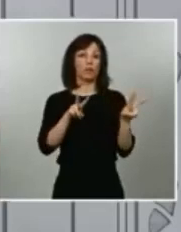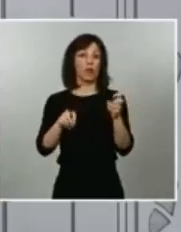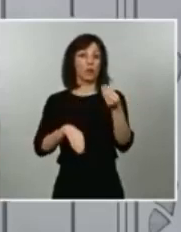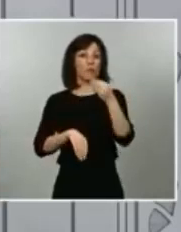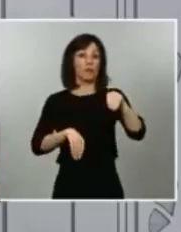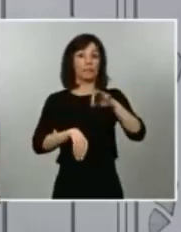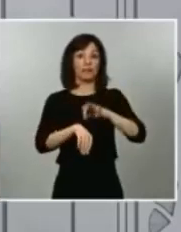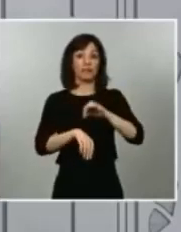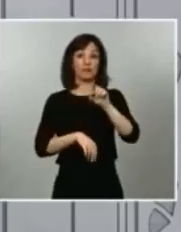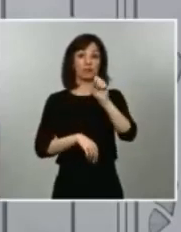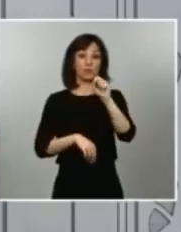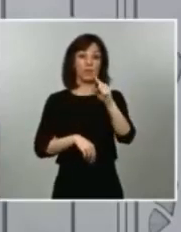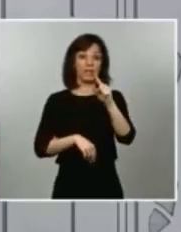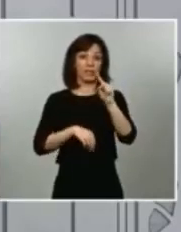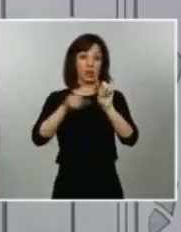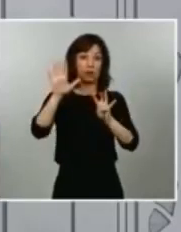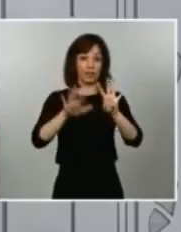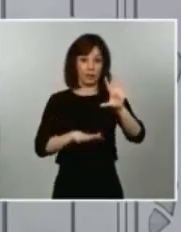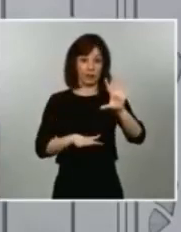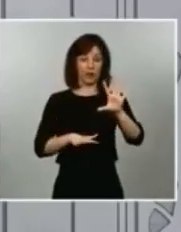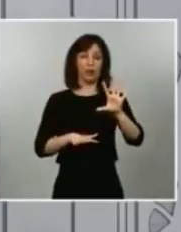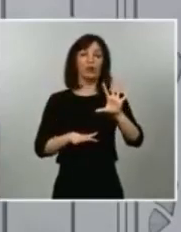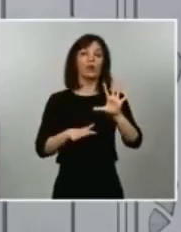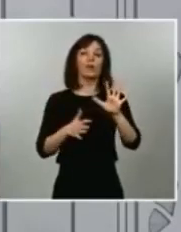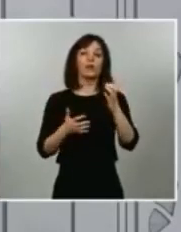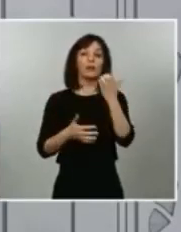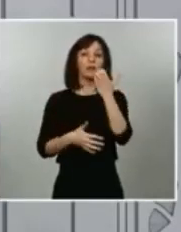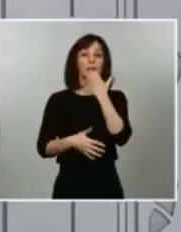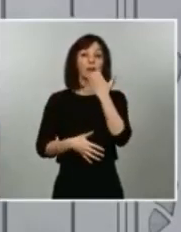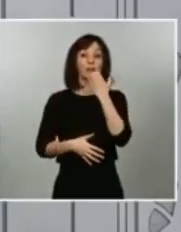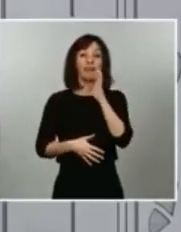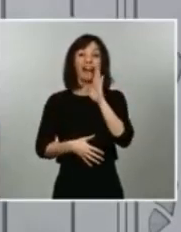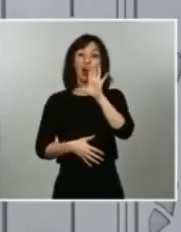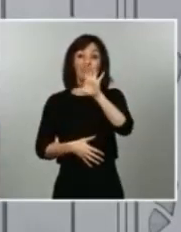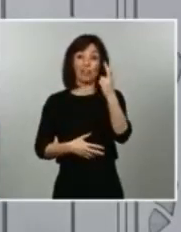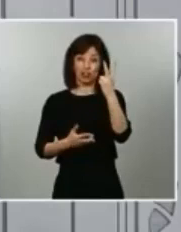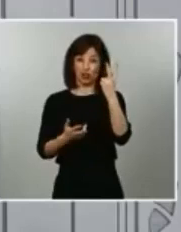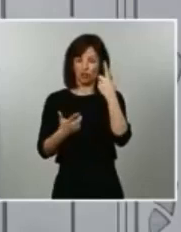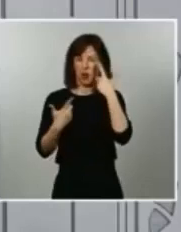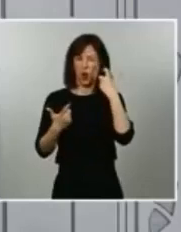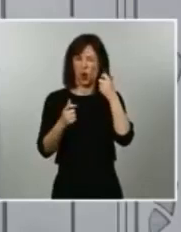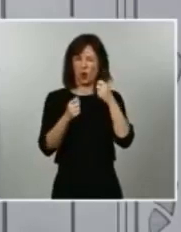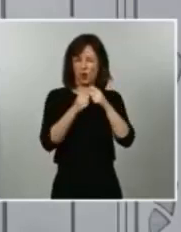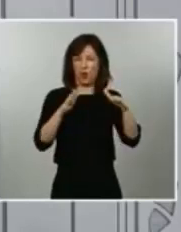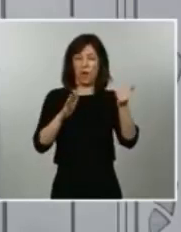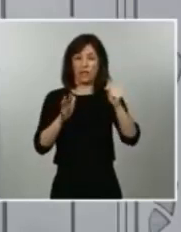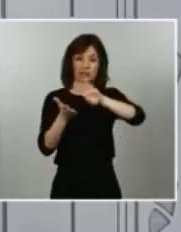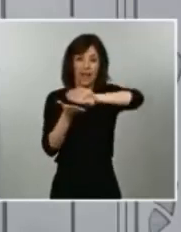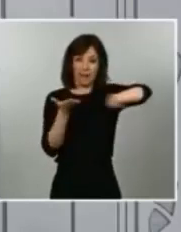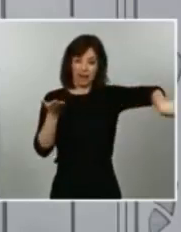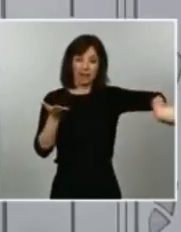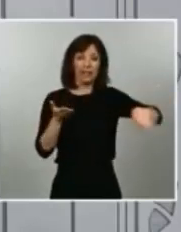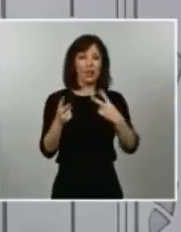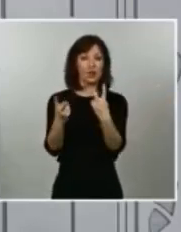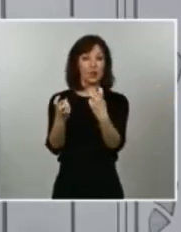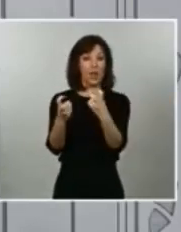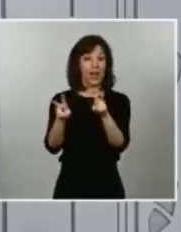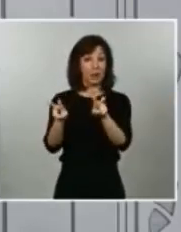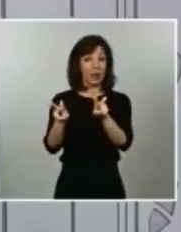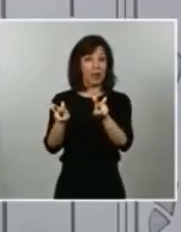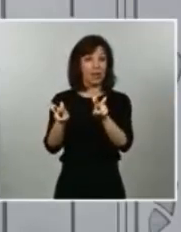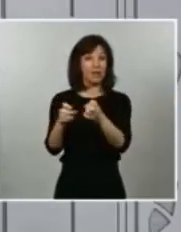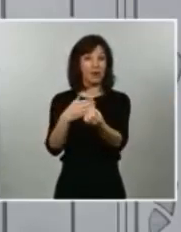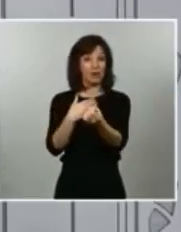sacamos esas dos comunidades más afectadas de la ecuación, el número de casos nuevos notificados habría sido para el resto